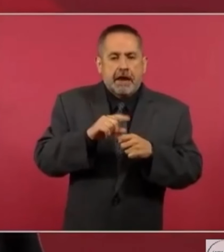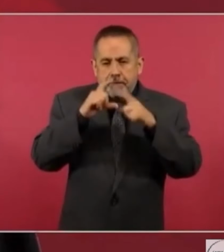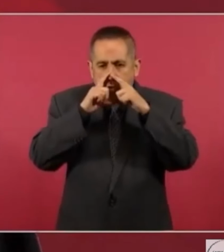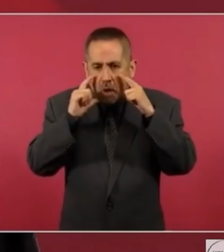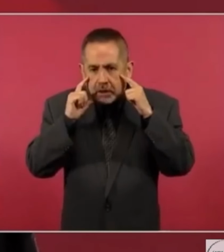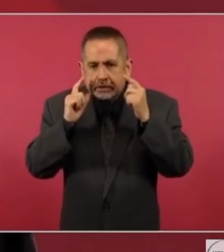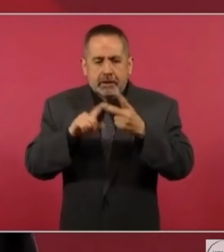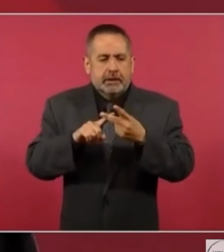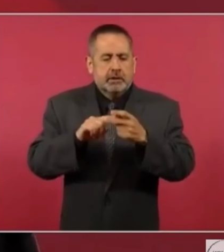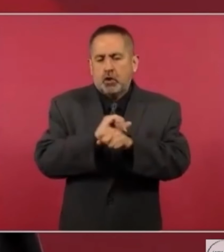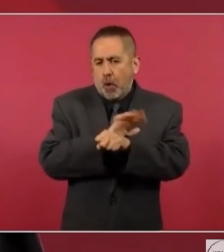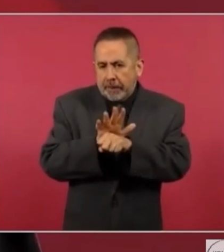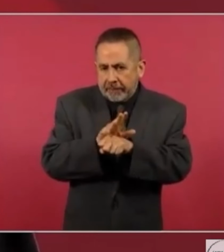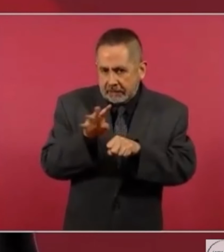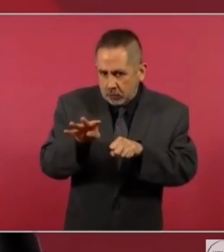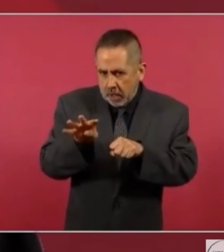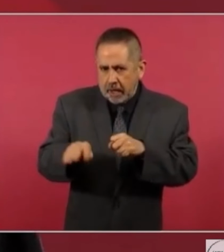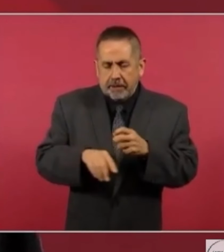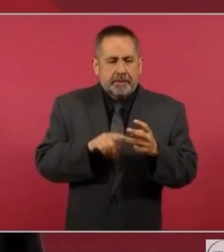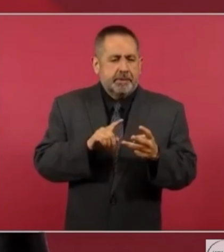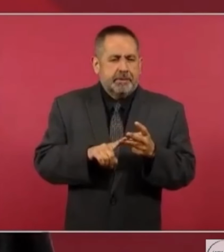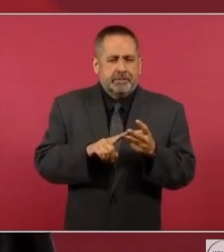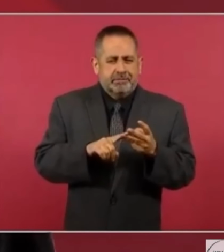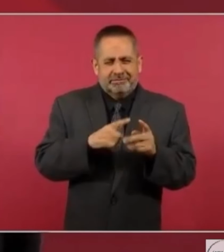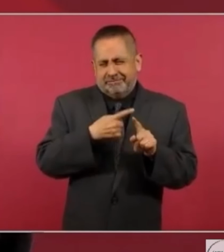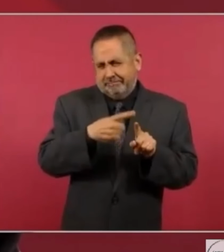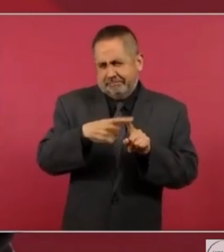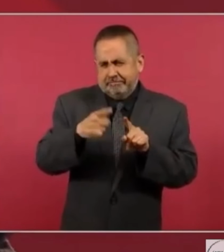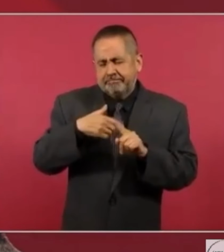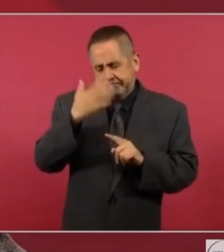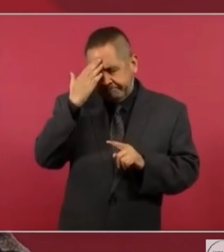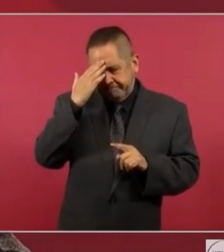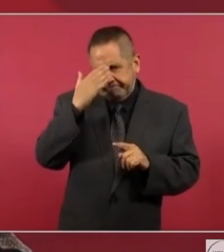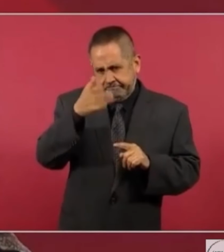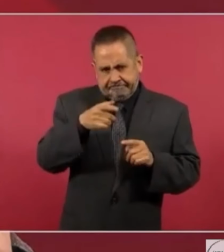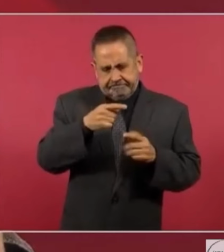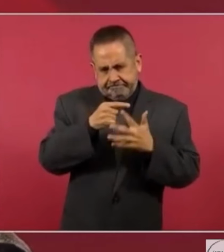como COVID-19, como virus esencial respiratorio, las que hemos mencionado,